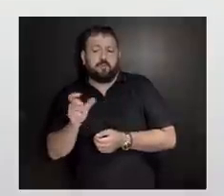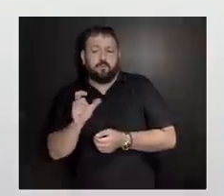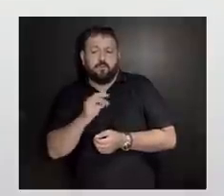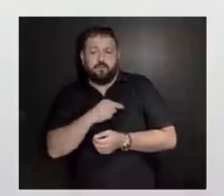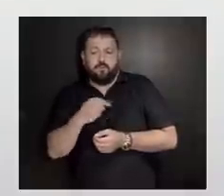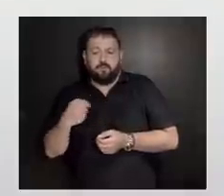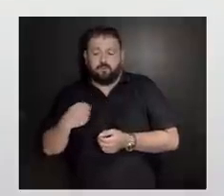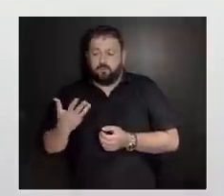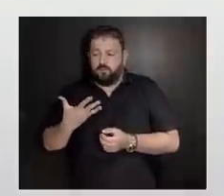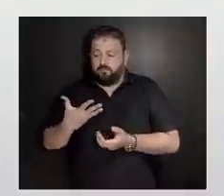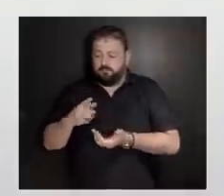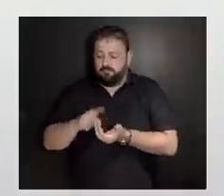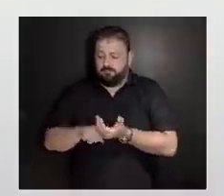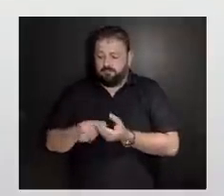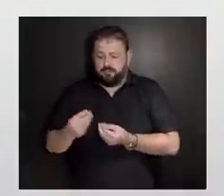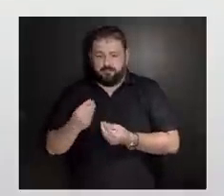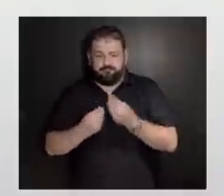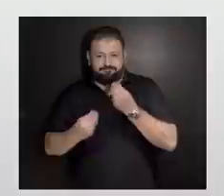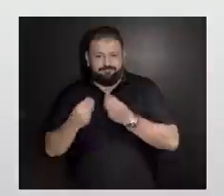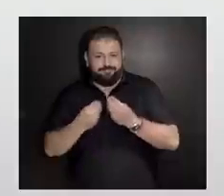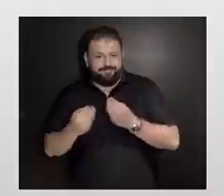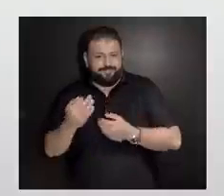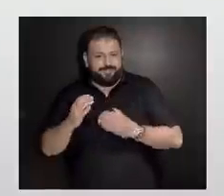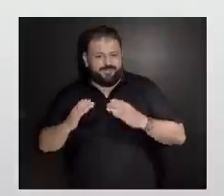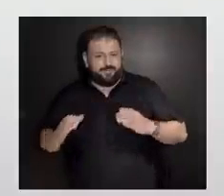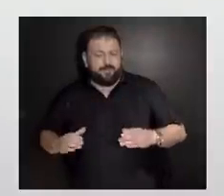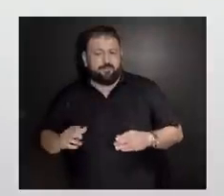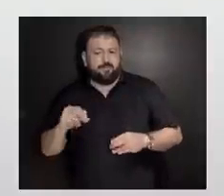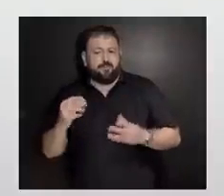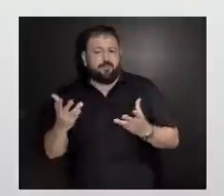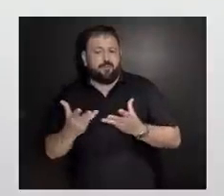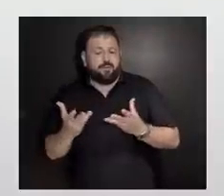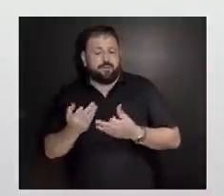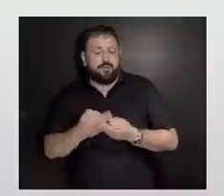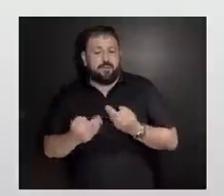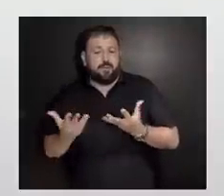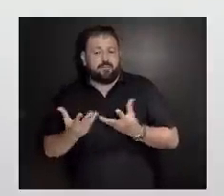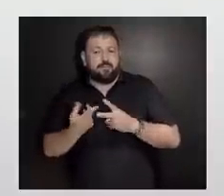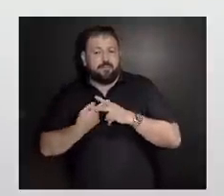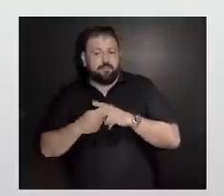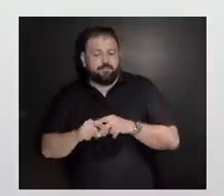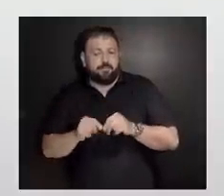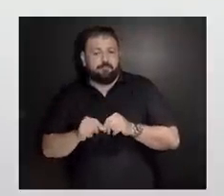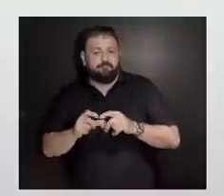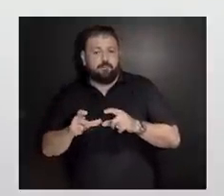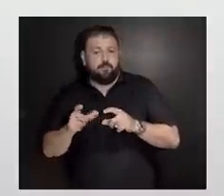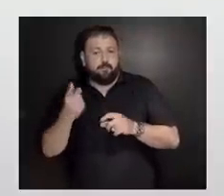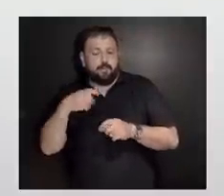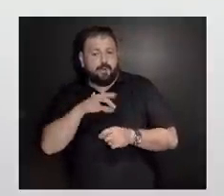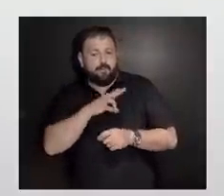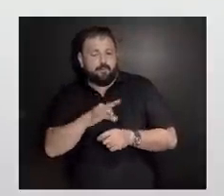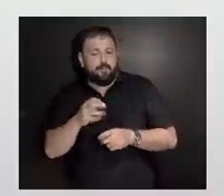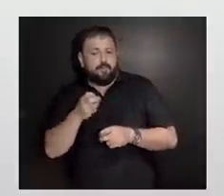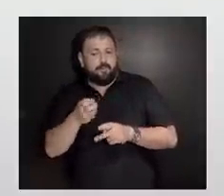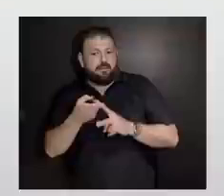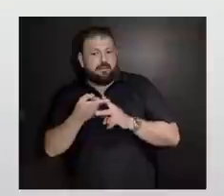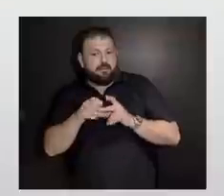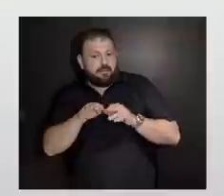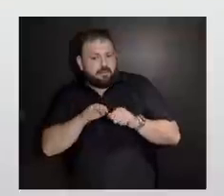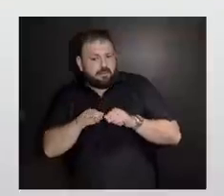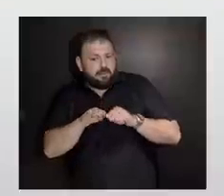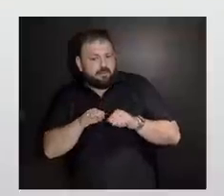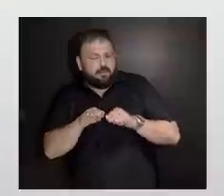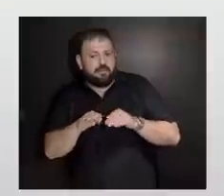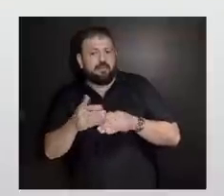privamos a nuestro cuerpo de alimento, de nutrientes, lo que hace es que se activa y tiene la capacidad de que ese alimento, a lo mejor que